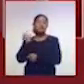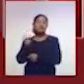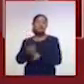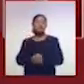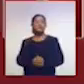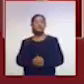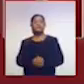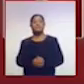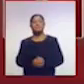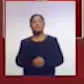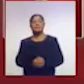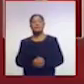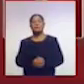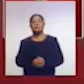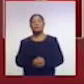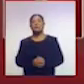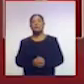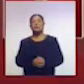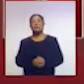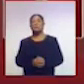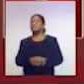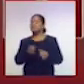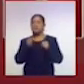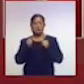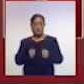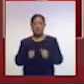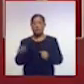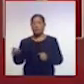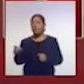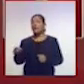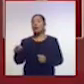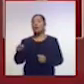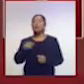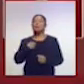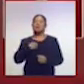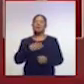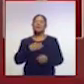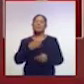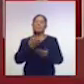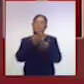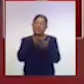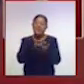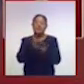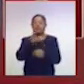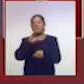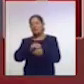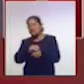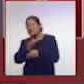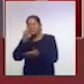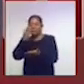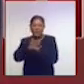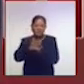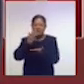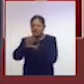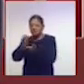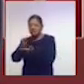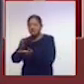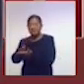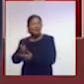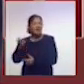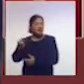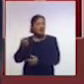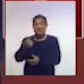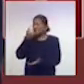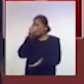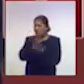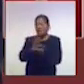El presidente Andrés Manuel López Obrador afirmó que la oleada de amparos interpuestos por el aeropuerto de Santa Lucía es un asunto meramente político,